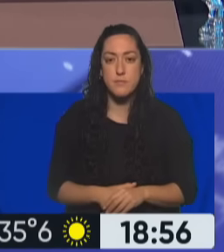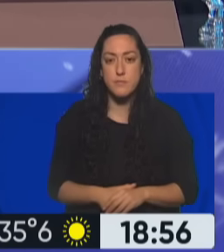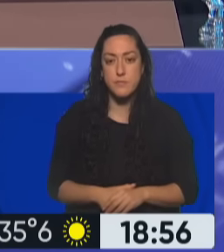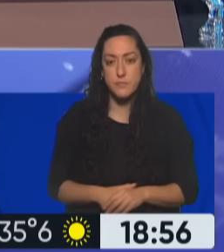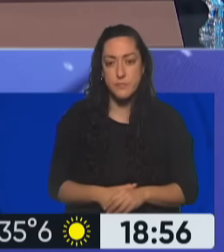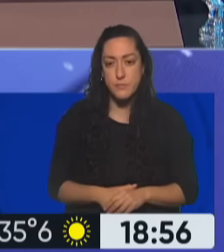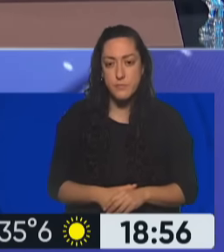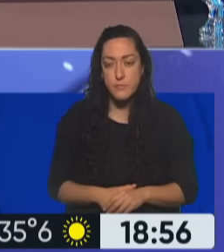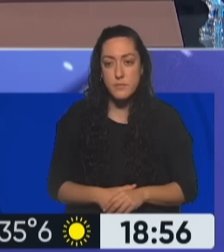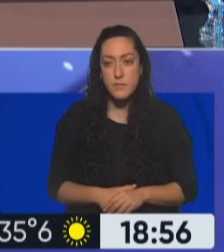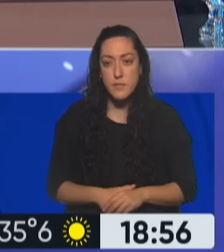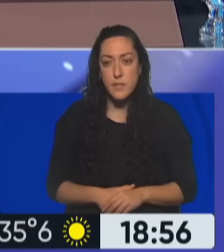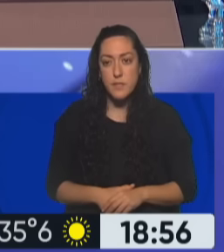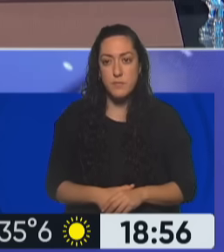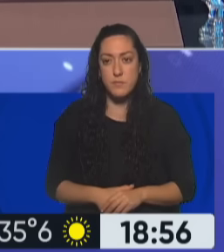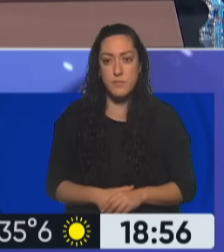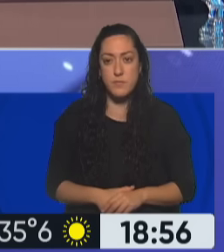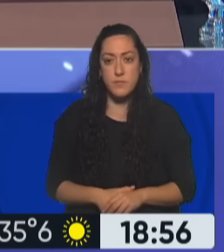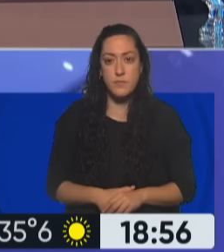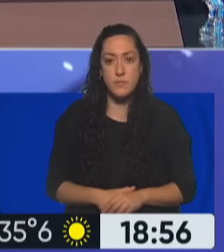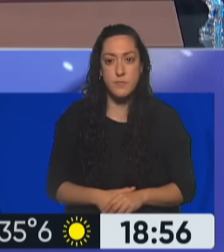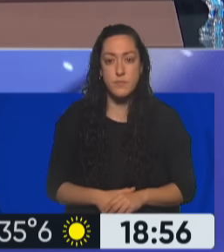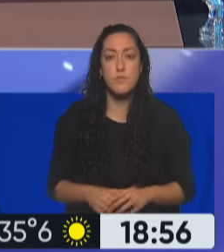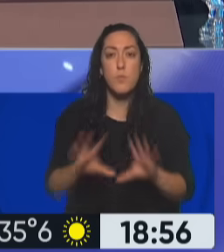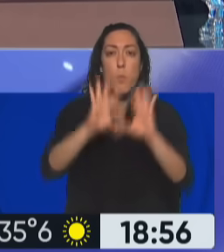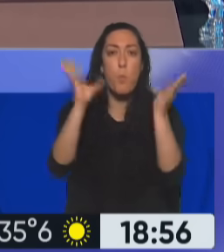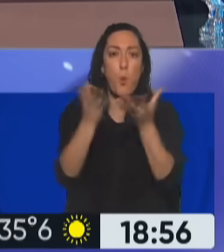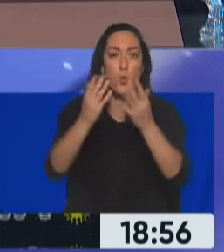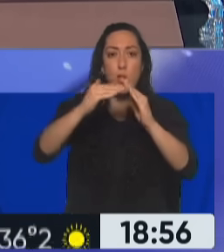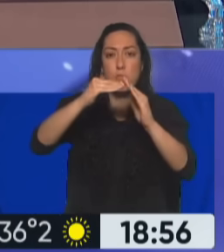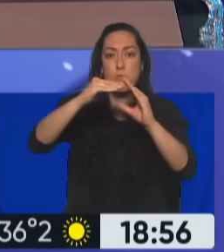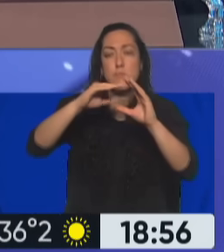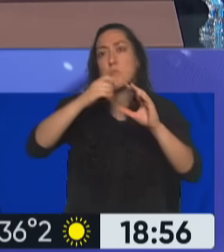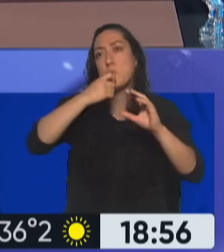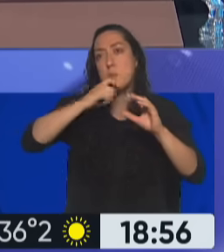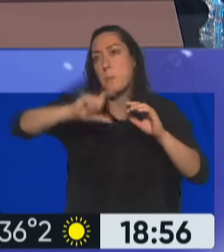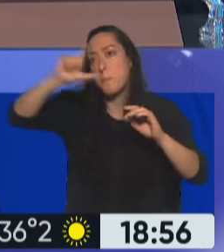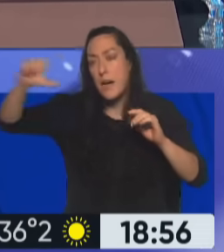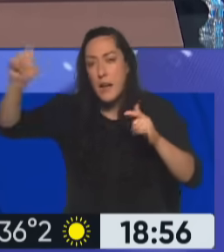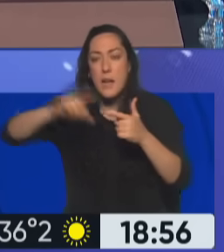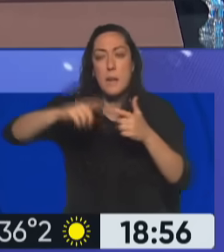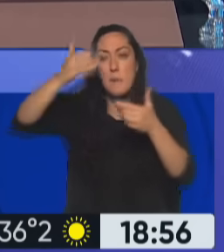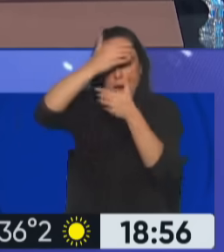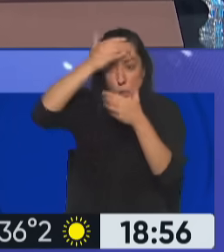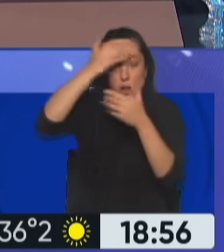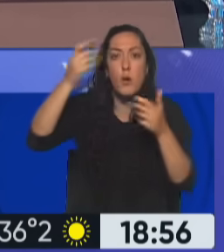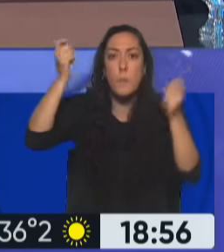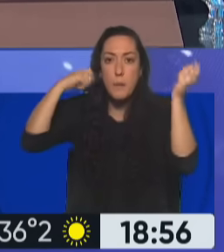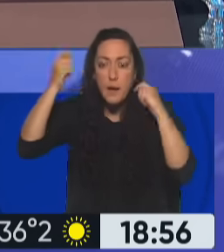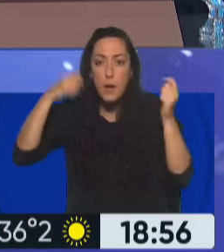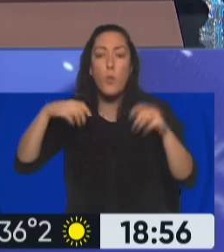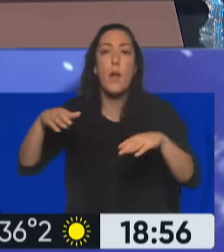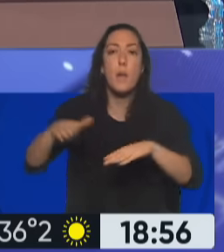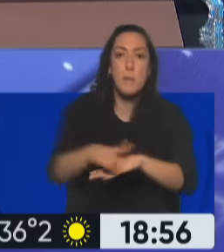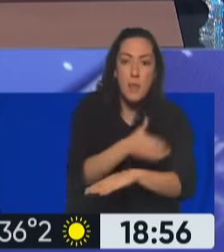varias protestas, en lo que podríamos mencionar como el sur global, mencionábamos el caso de Nepal, podemos hablar de Marruecos, decíamos Paraguay,